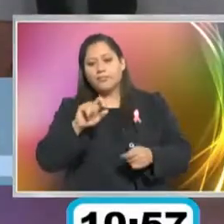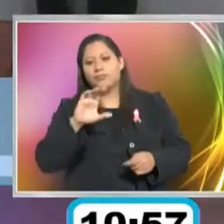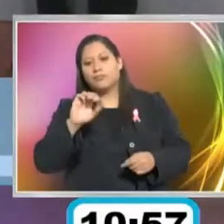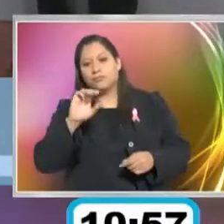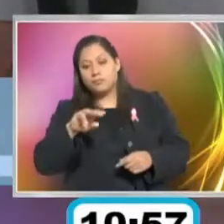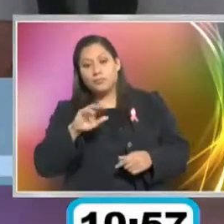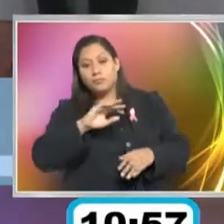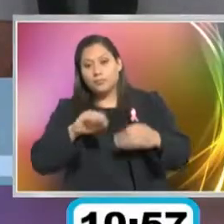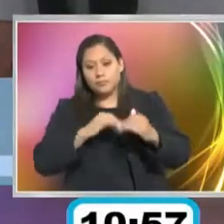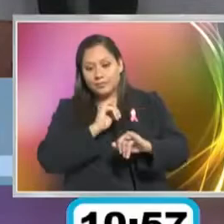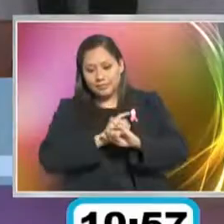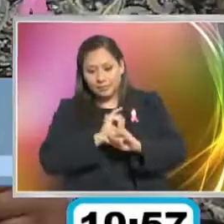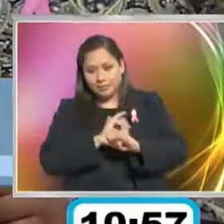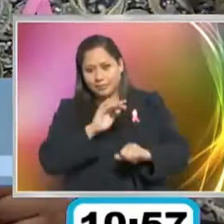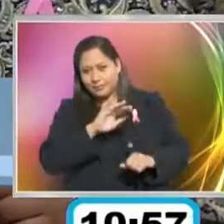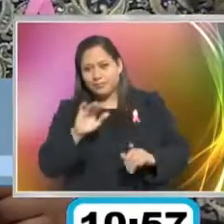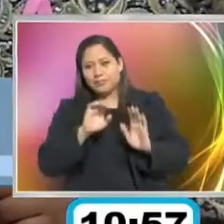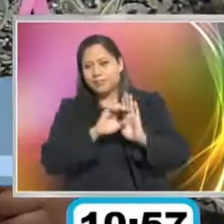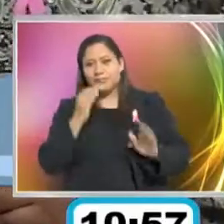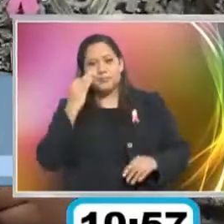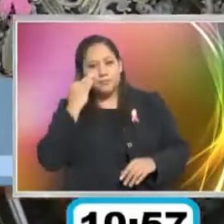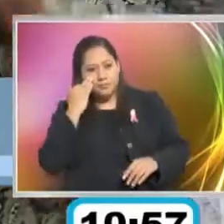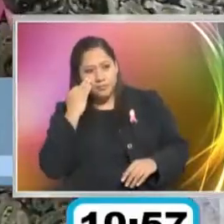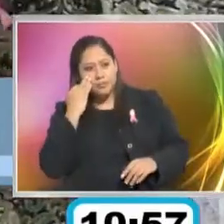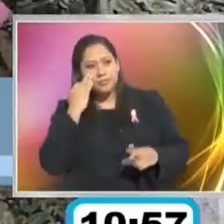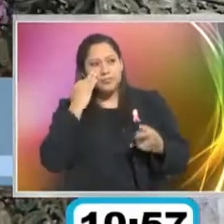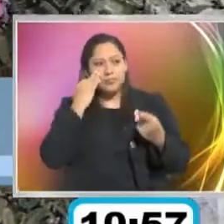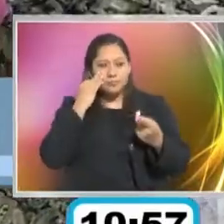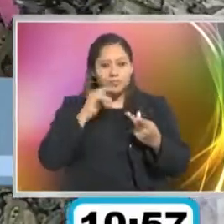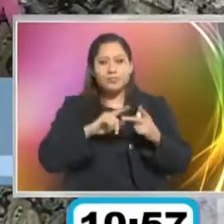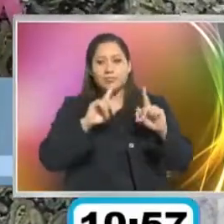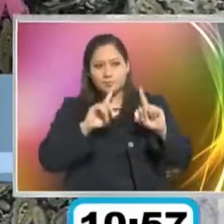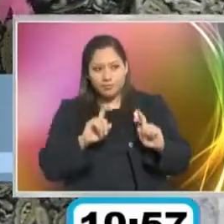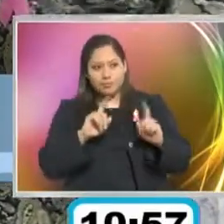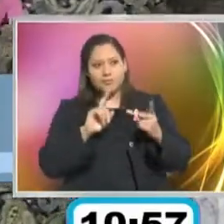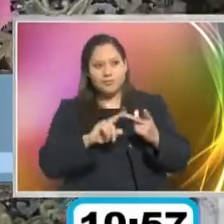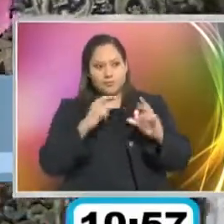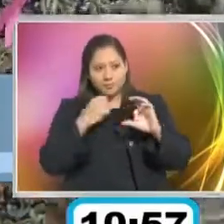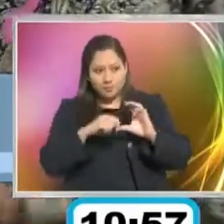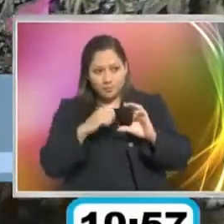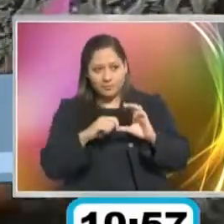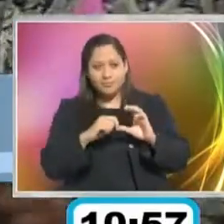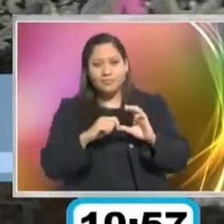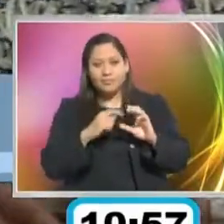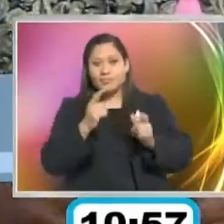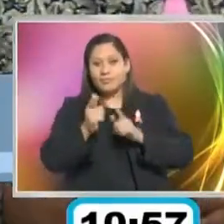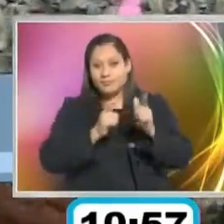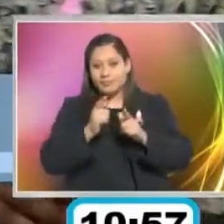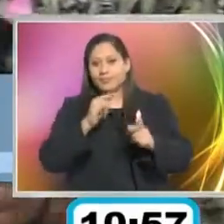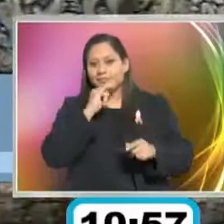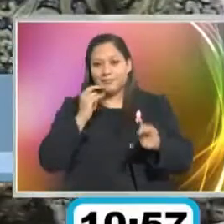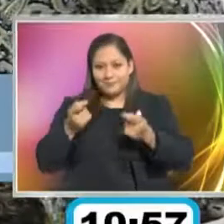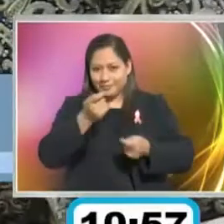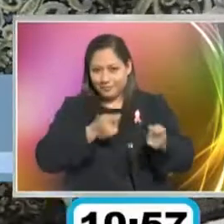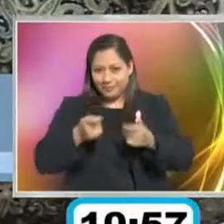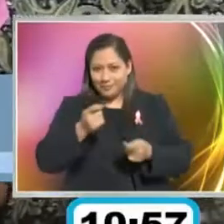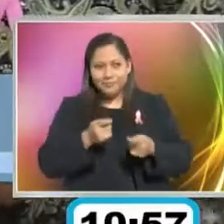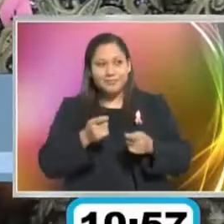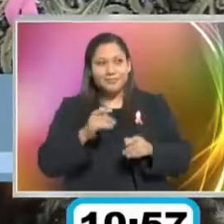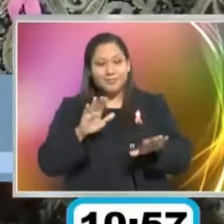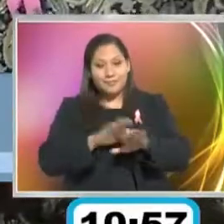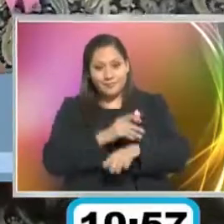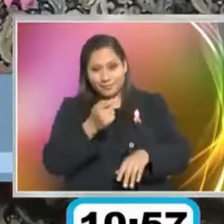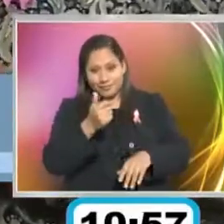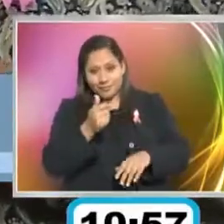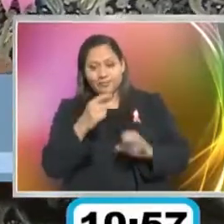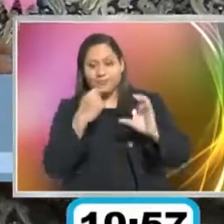losgemelosdelasalsa.com y todas las redes sociales como FaceTime, Facebook, Instagram, Twitter, Los Gemelos de la Salsa. El que cambia un poquito